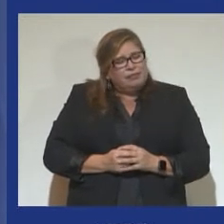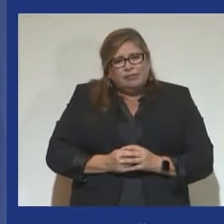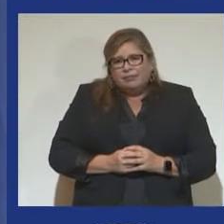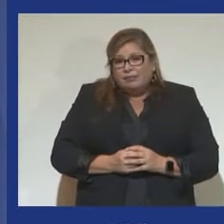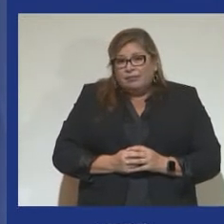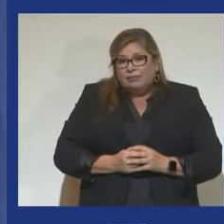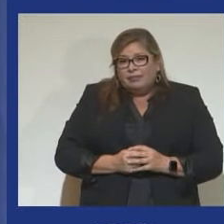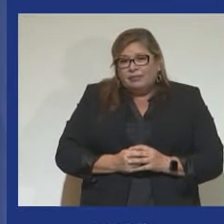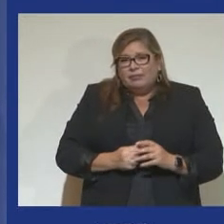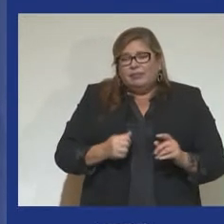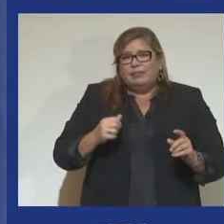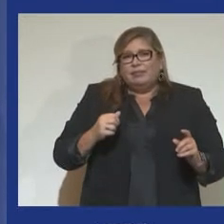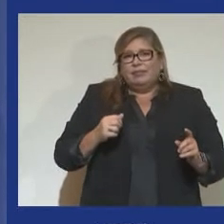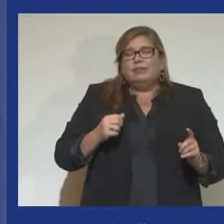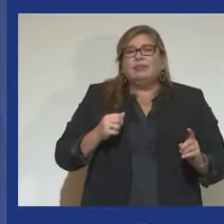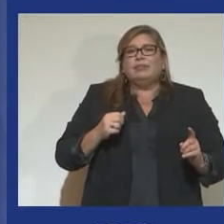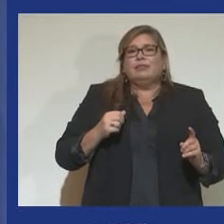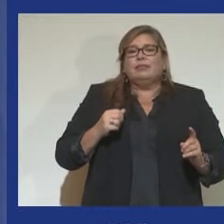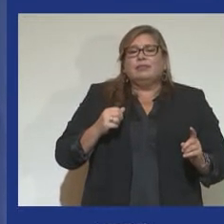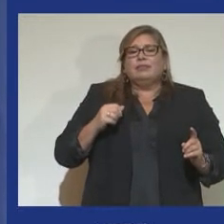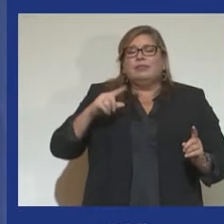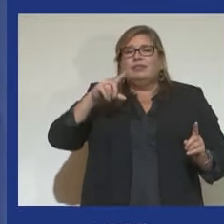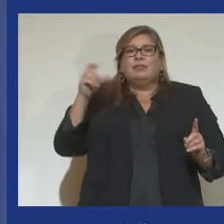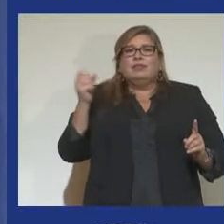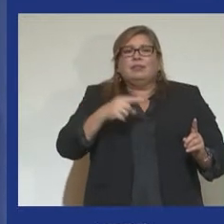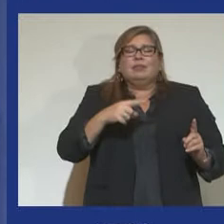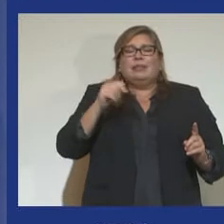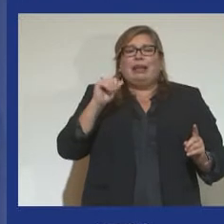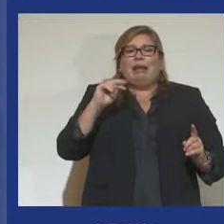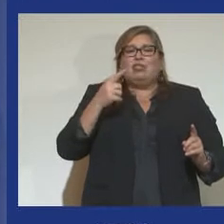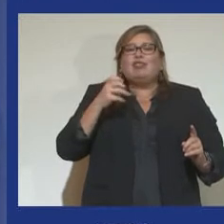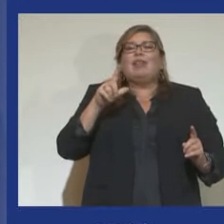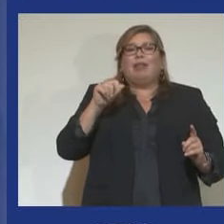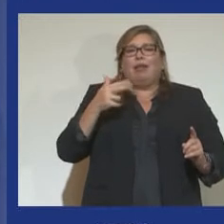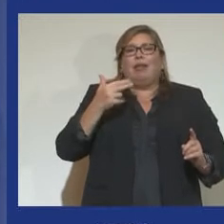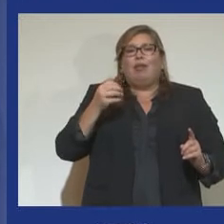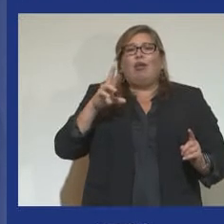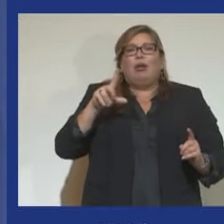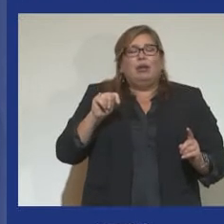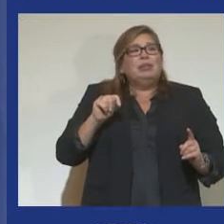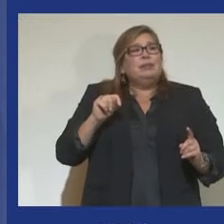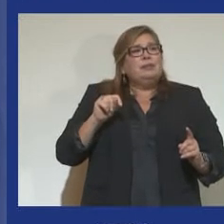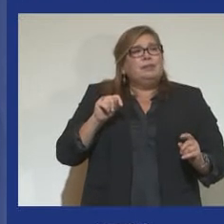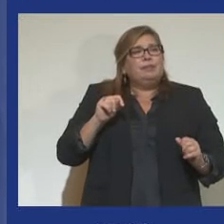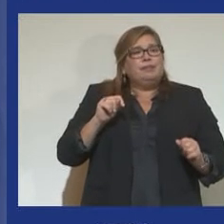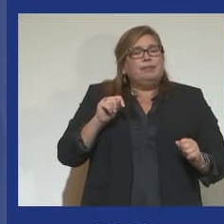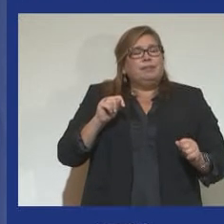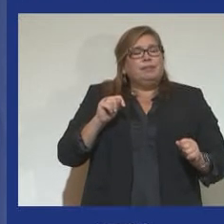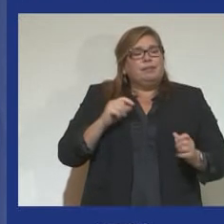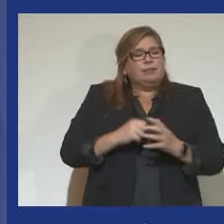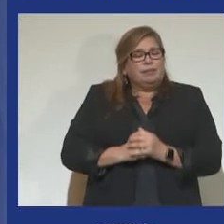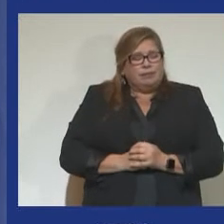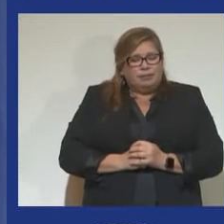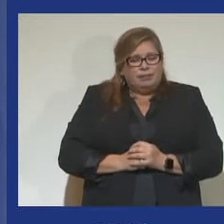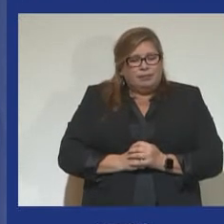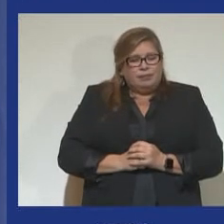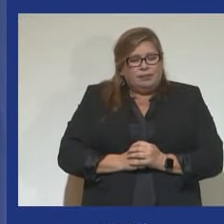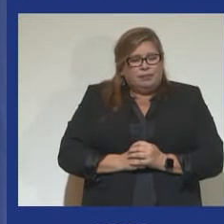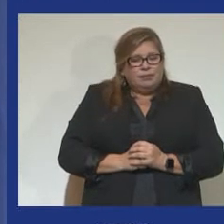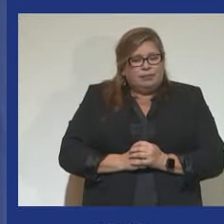gracias en el recuperador una pregunta para ustedes y con gusto les puedo repetir si es necesario